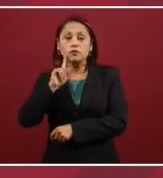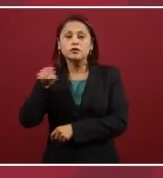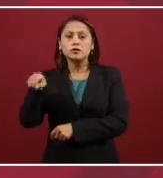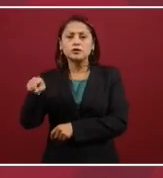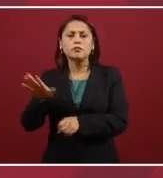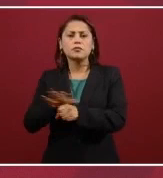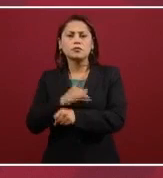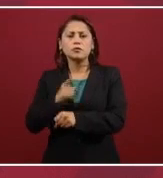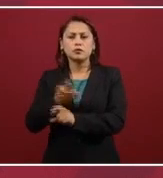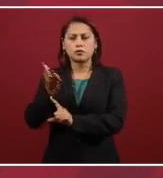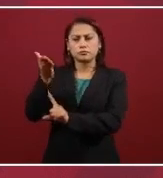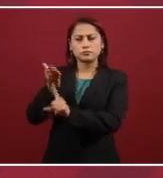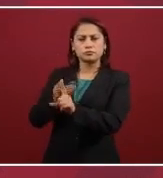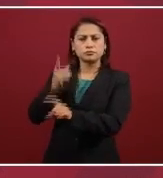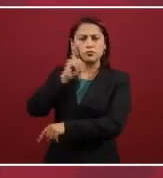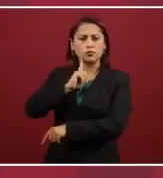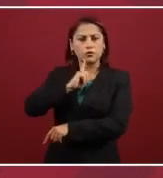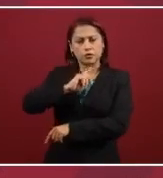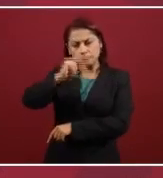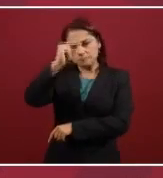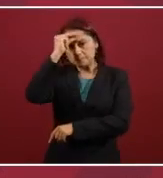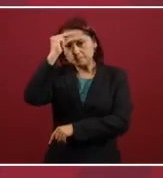inteligente,